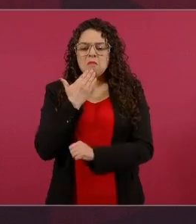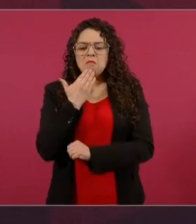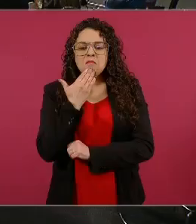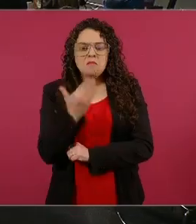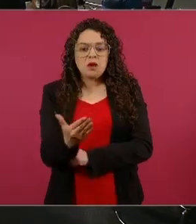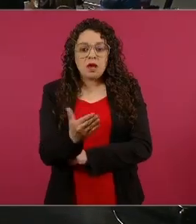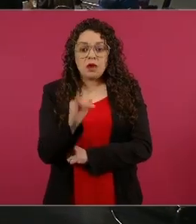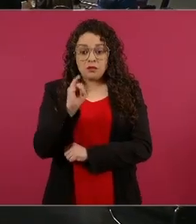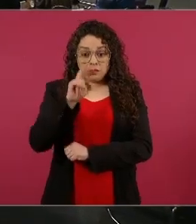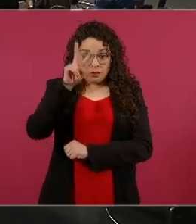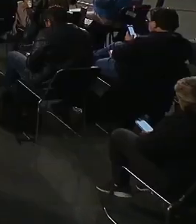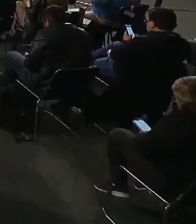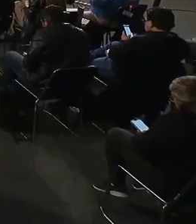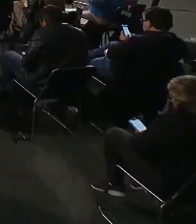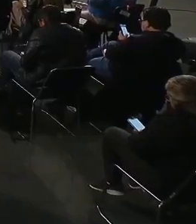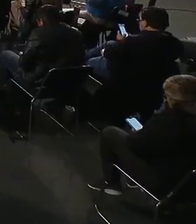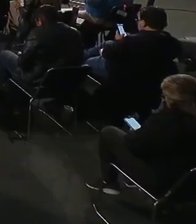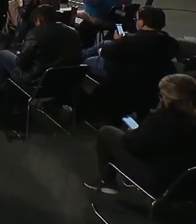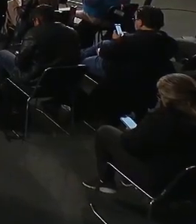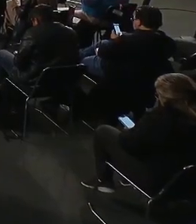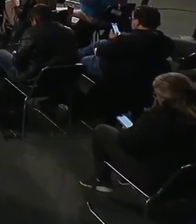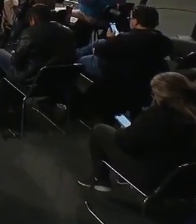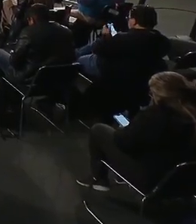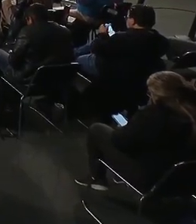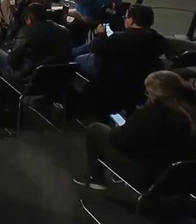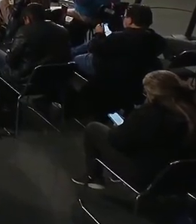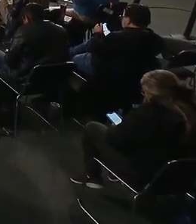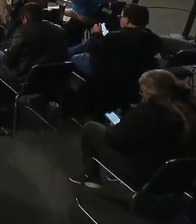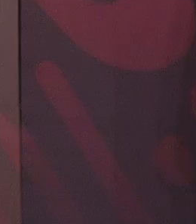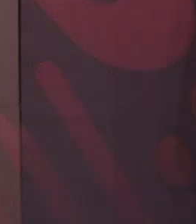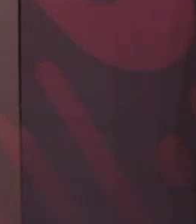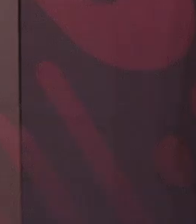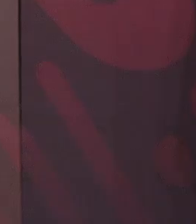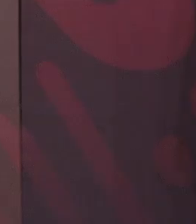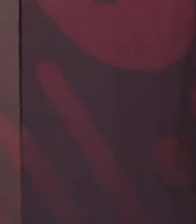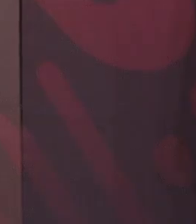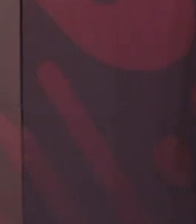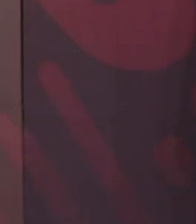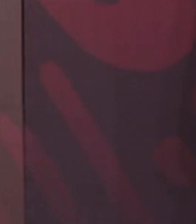enfrentando todos los problemas de